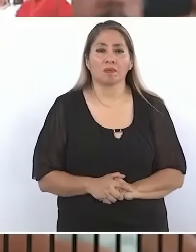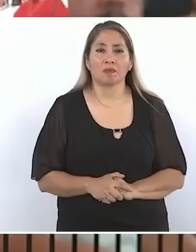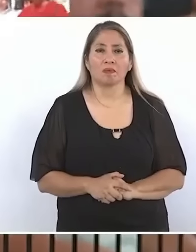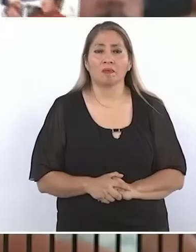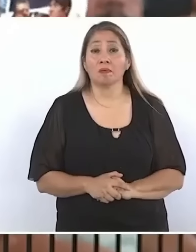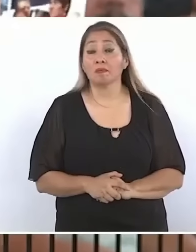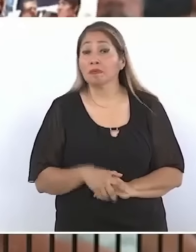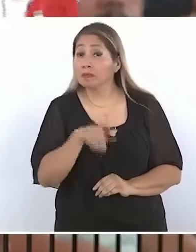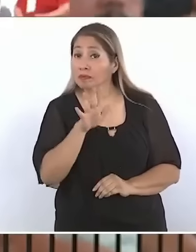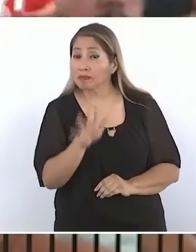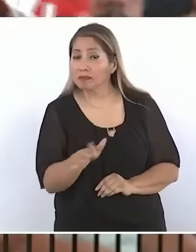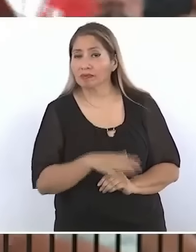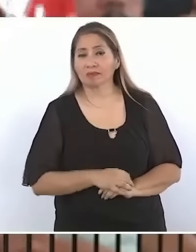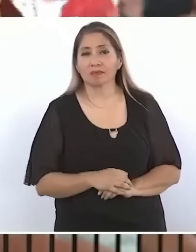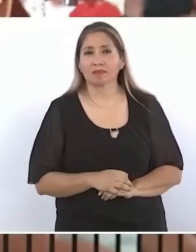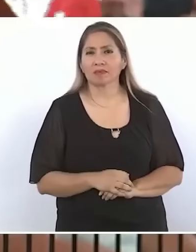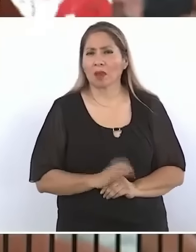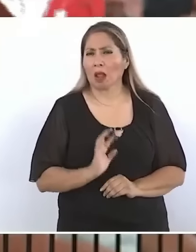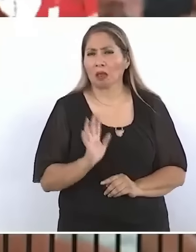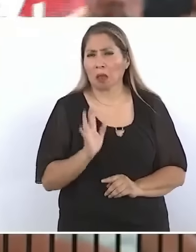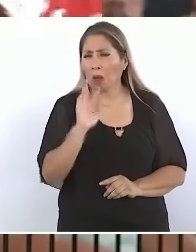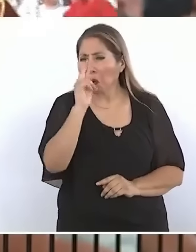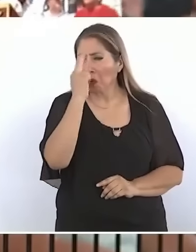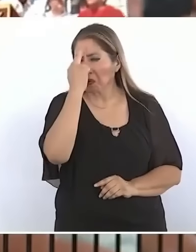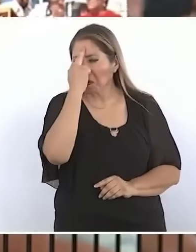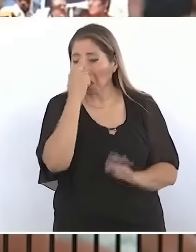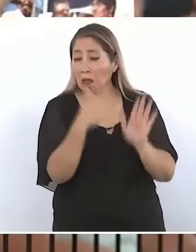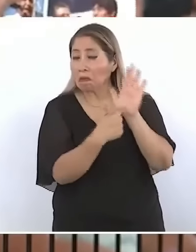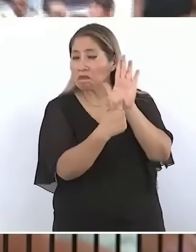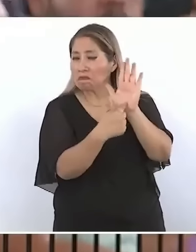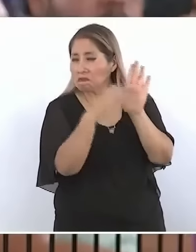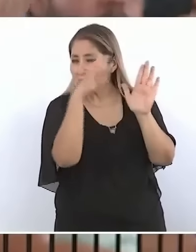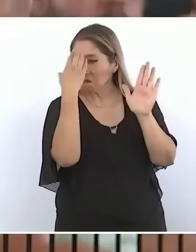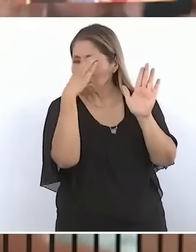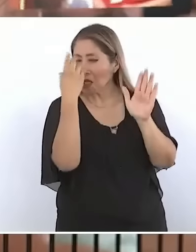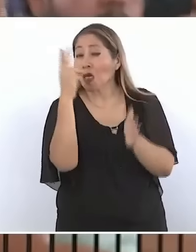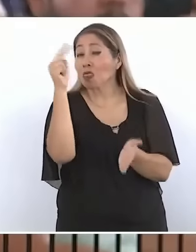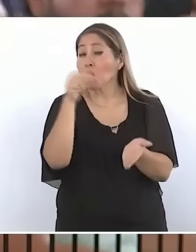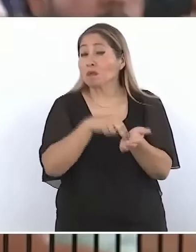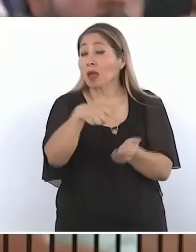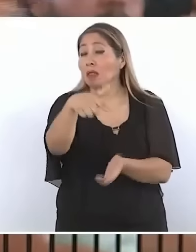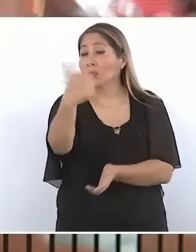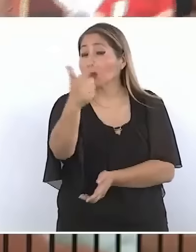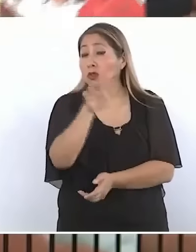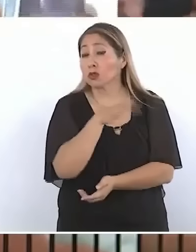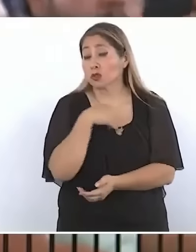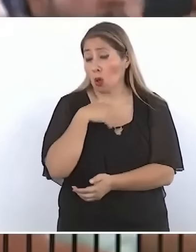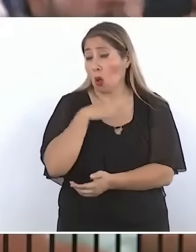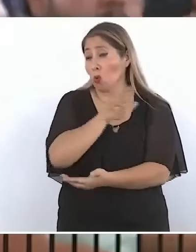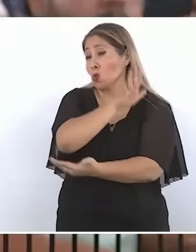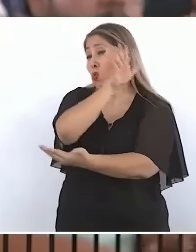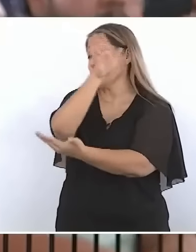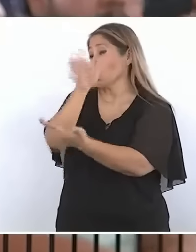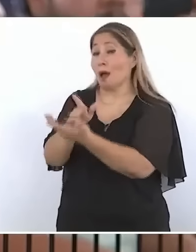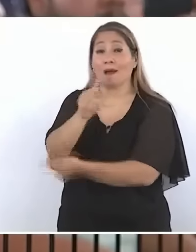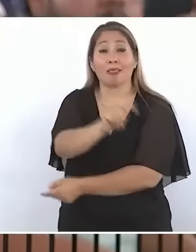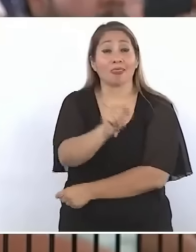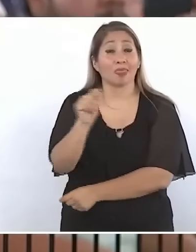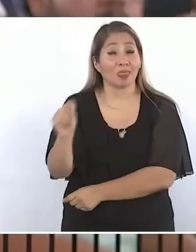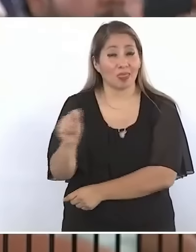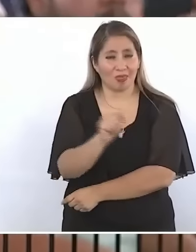Guardo esta foto como un recuerdo del 2012, que llegué allí a Torreón, Coahuila.